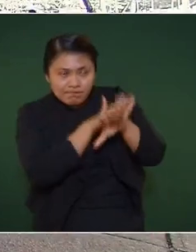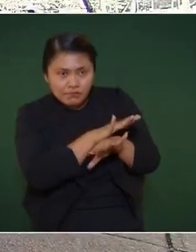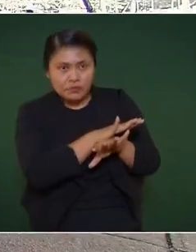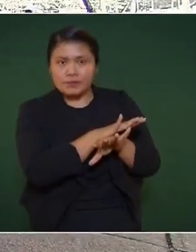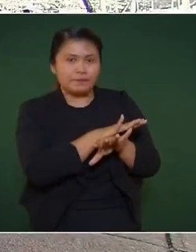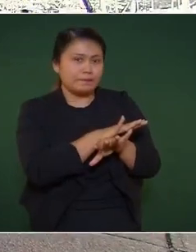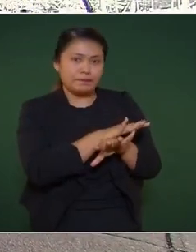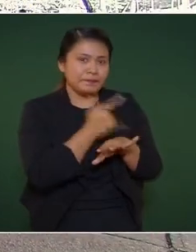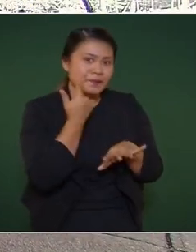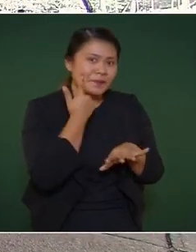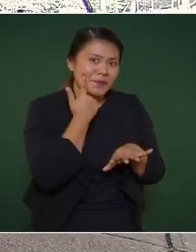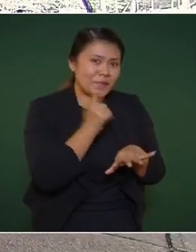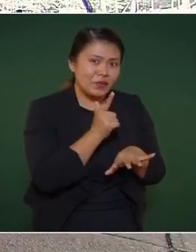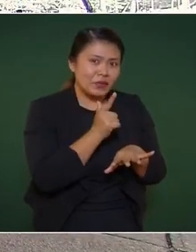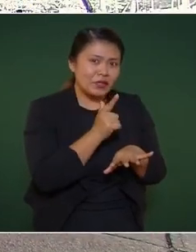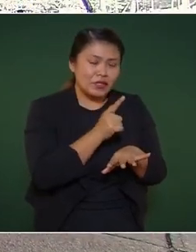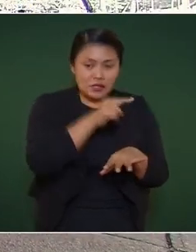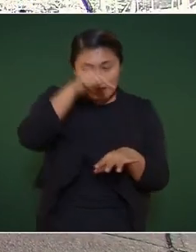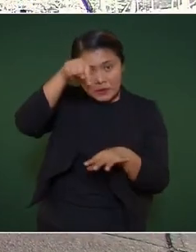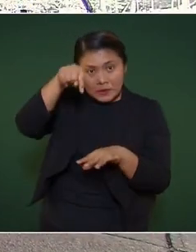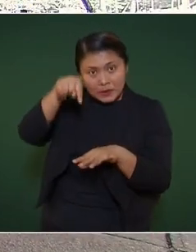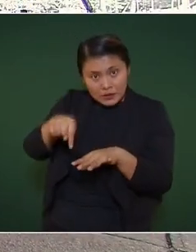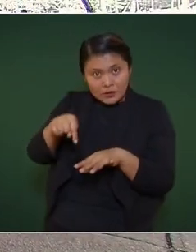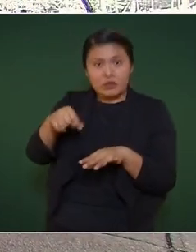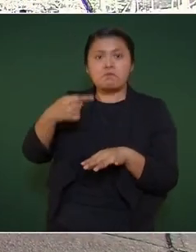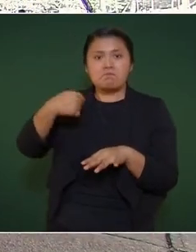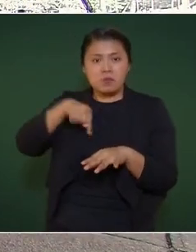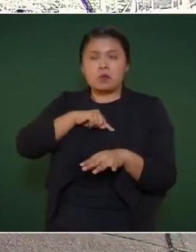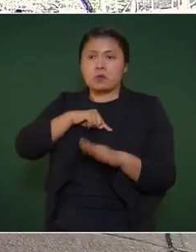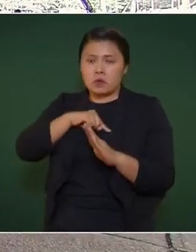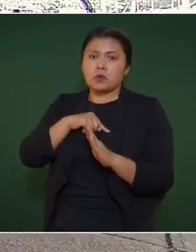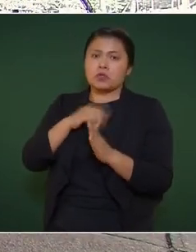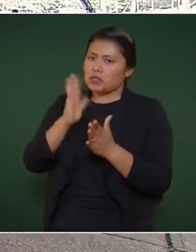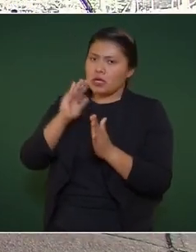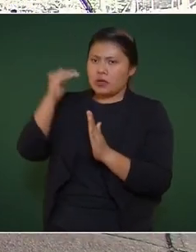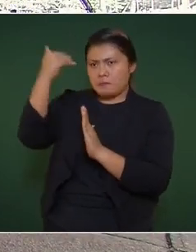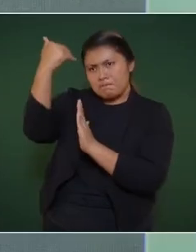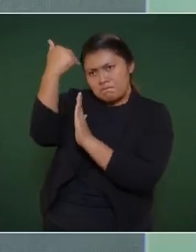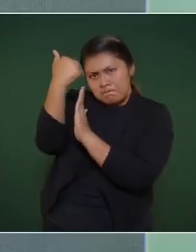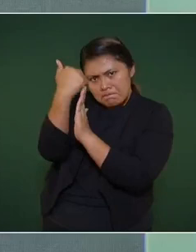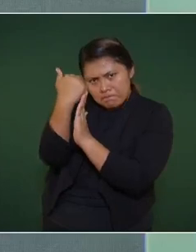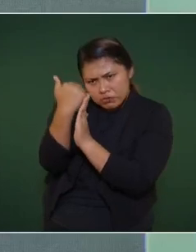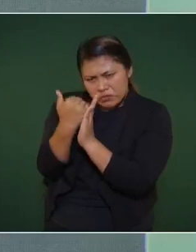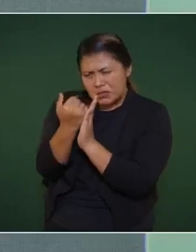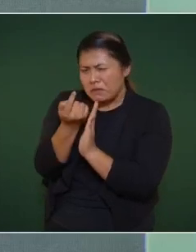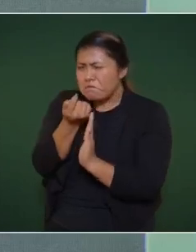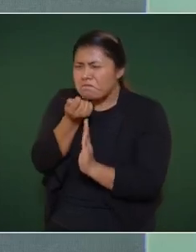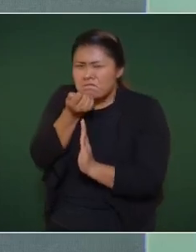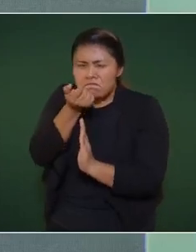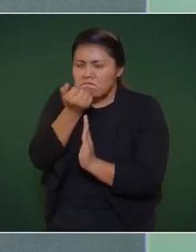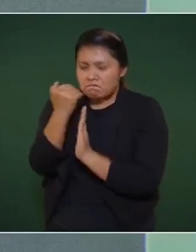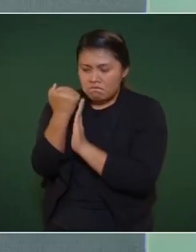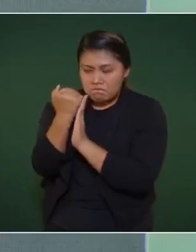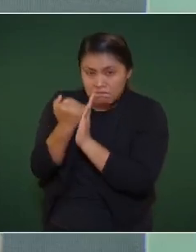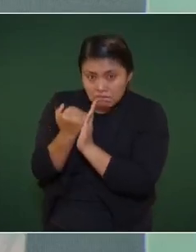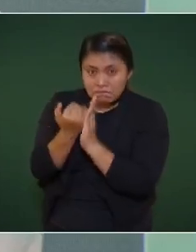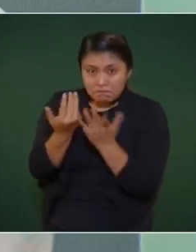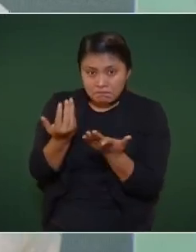y acá ya las bajan, aunque sea poco. Y esto,